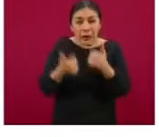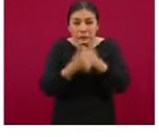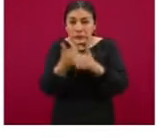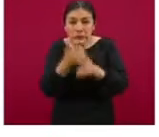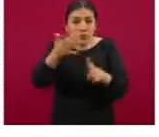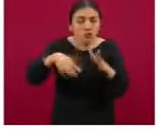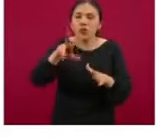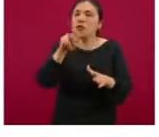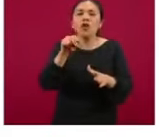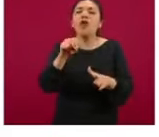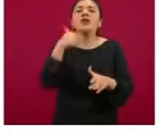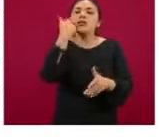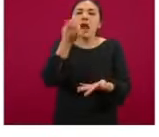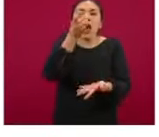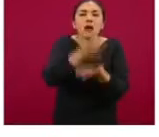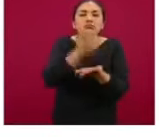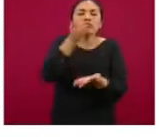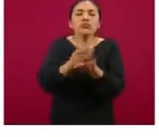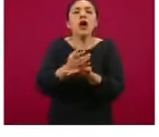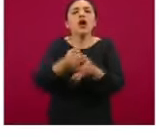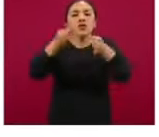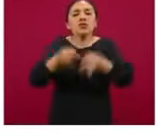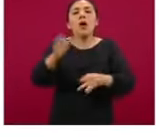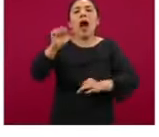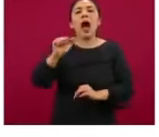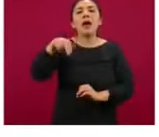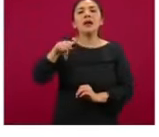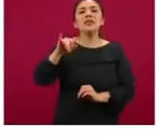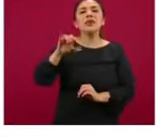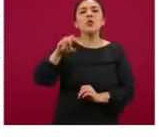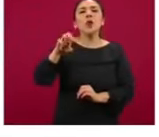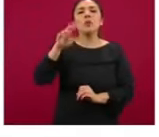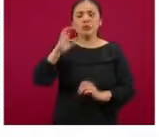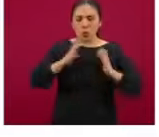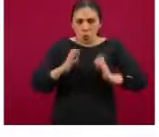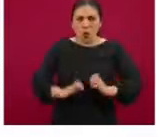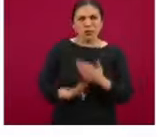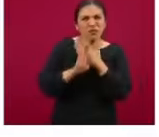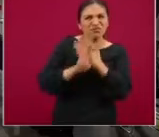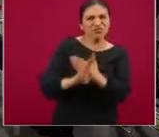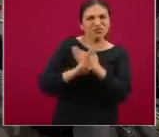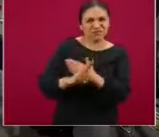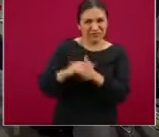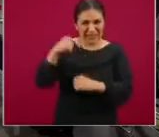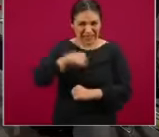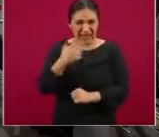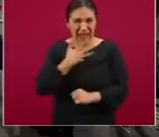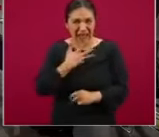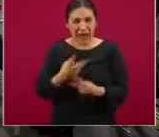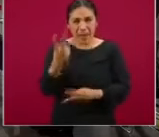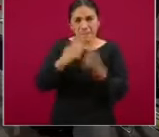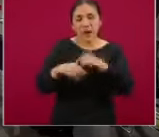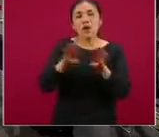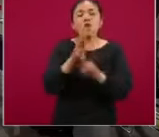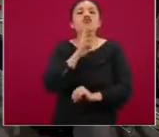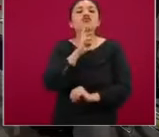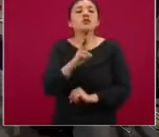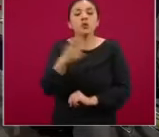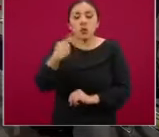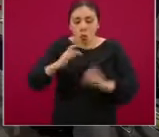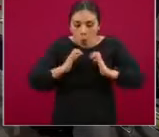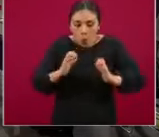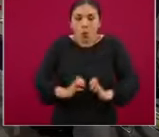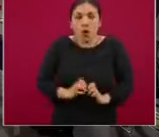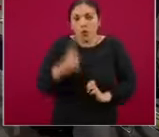lo que va a tratar de identificar son anticuerpos, ya sean IgG o IgM. Los anticuerpos se producen como parte de la respuesta